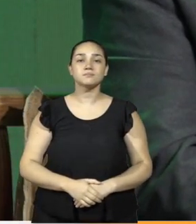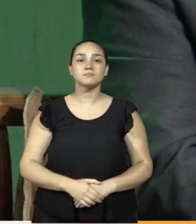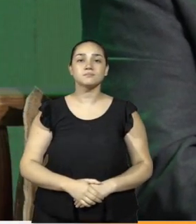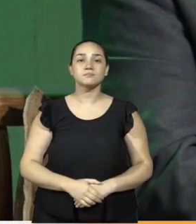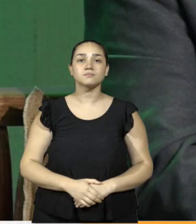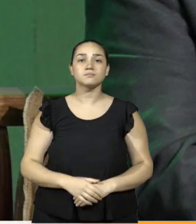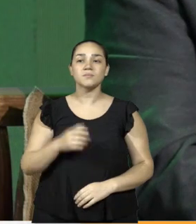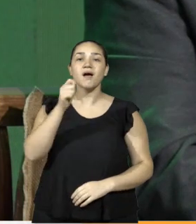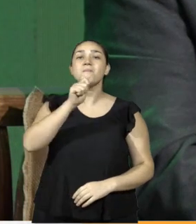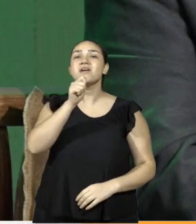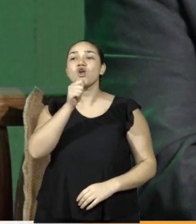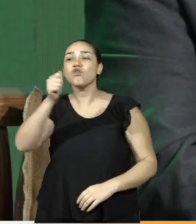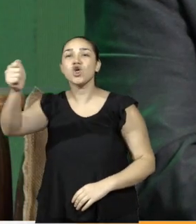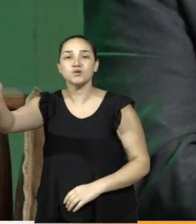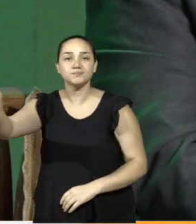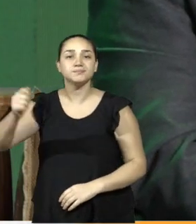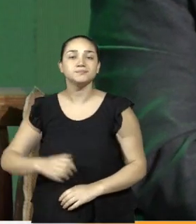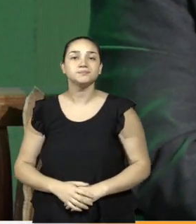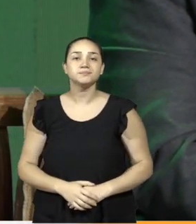Ahí te llevan el micrófono.